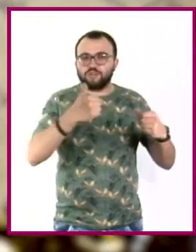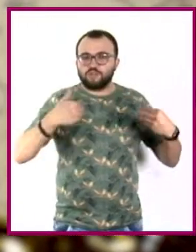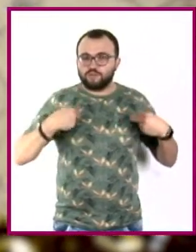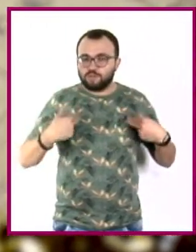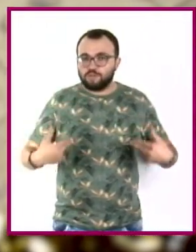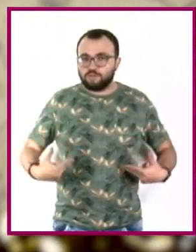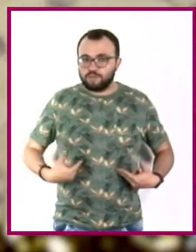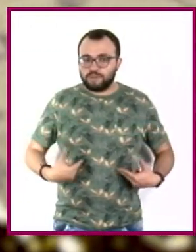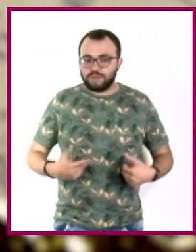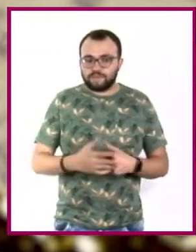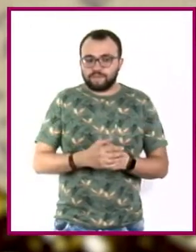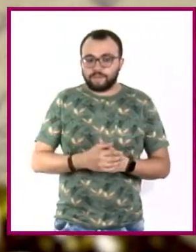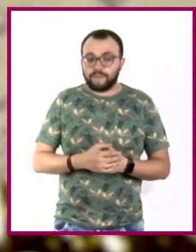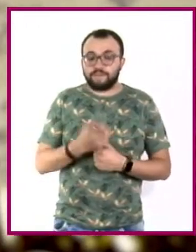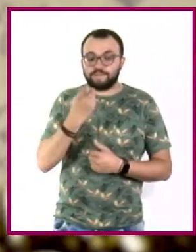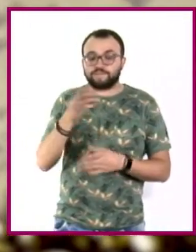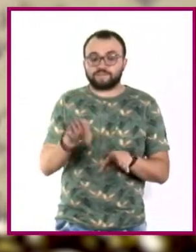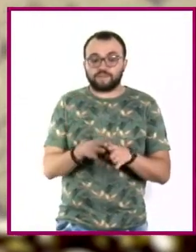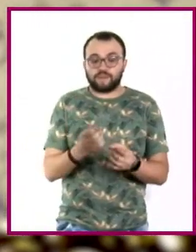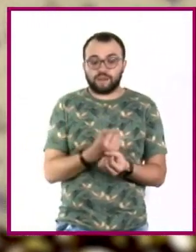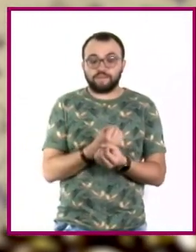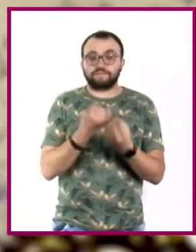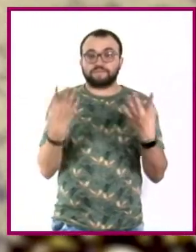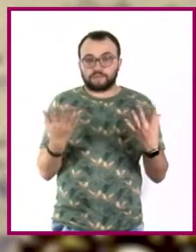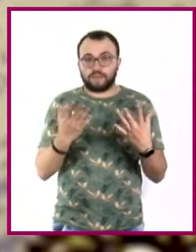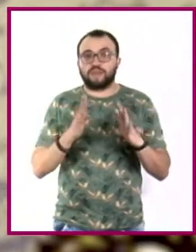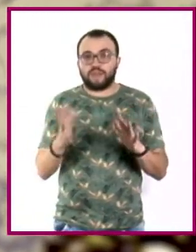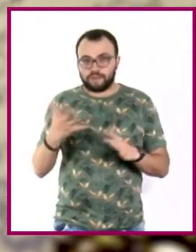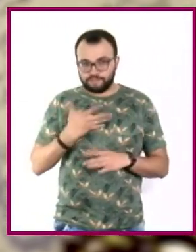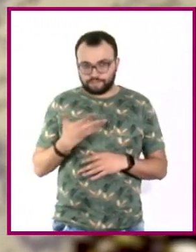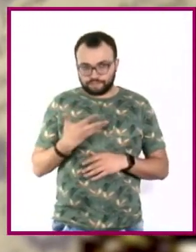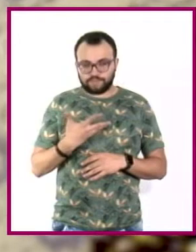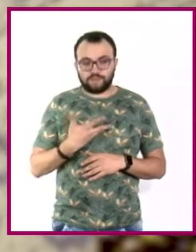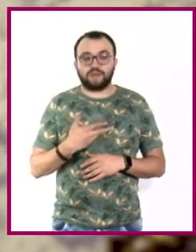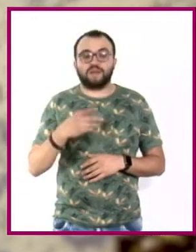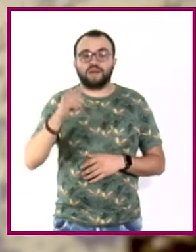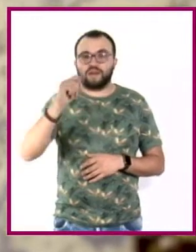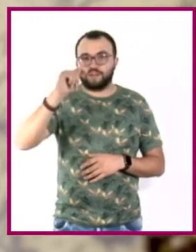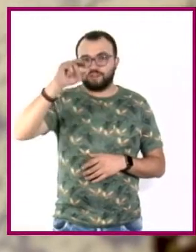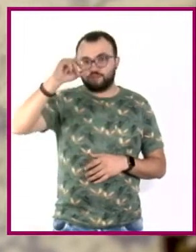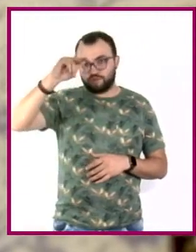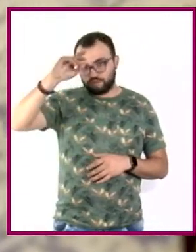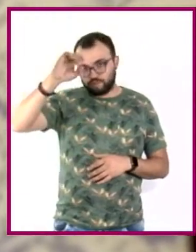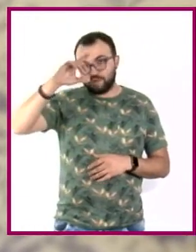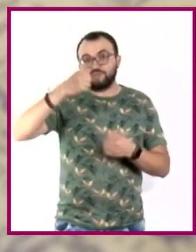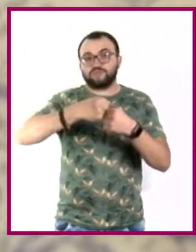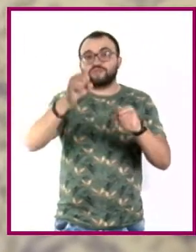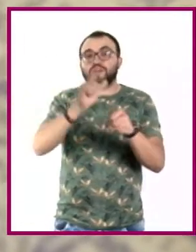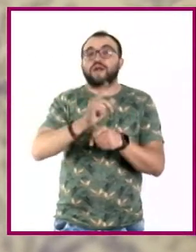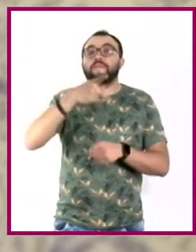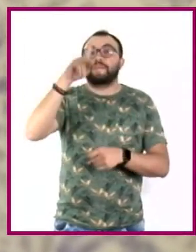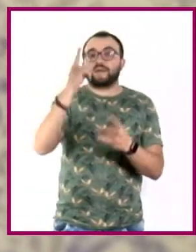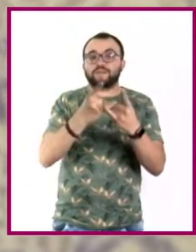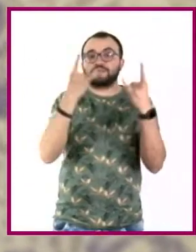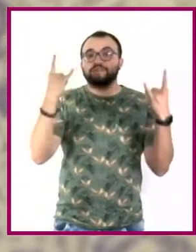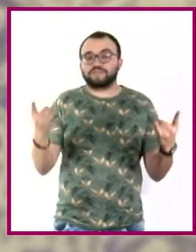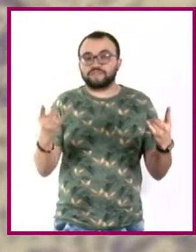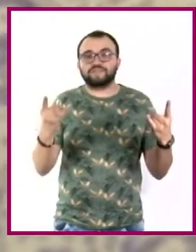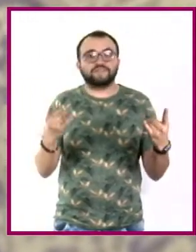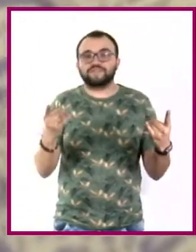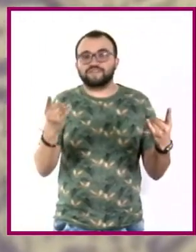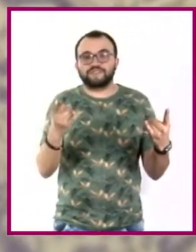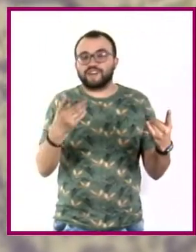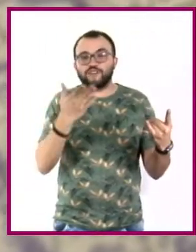largo plazo. La cuantificación ya existía en la economía, la antropología y la sociología, pero los historiadores se resistían a